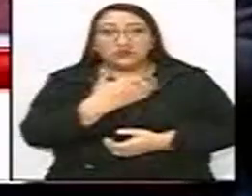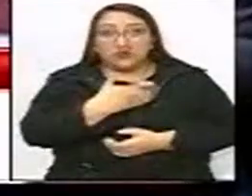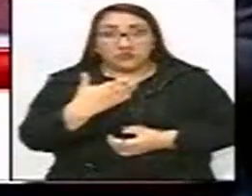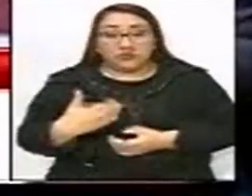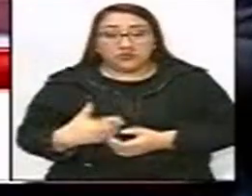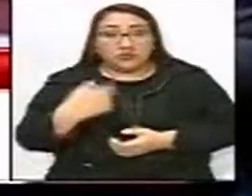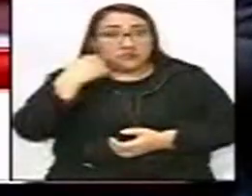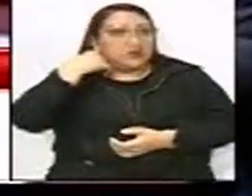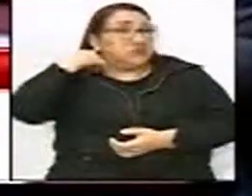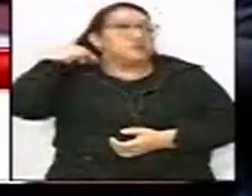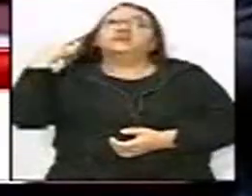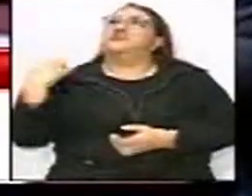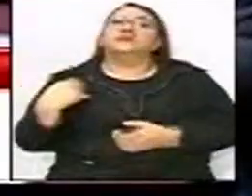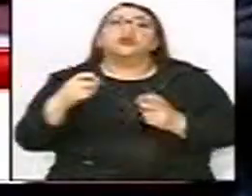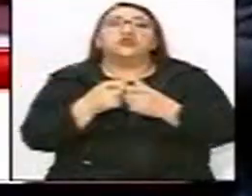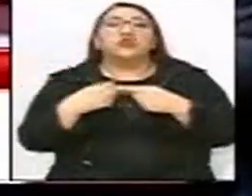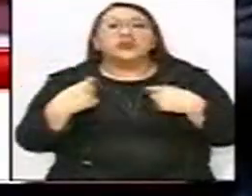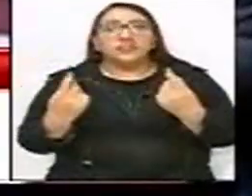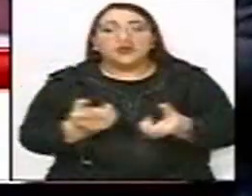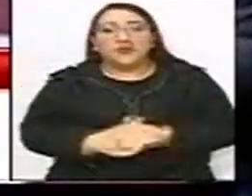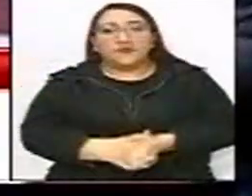Presidentes, colegas,